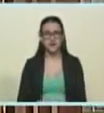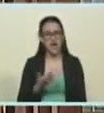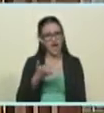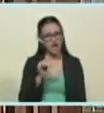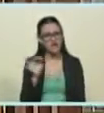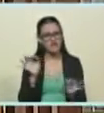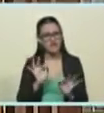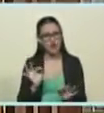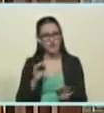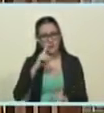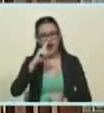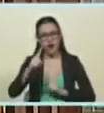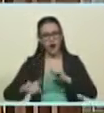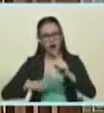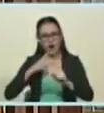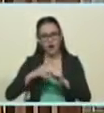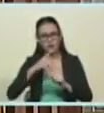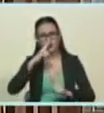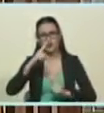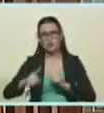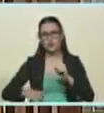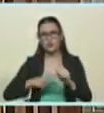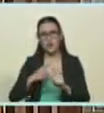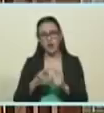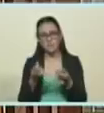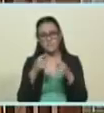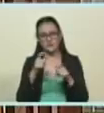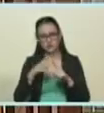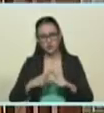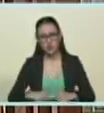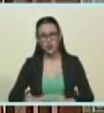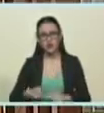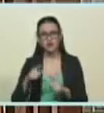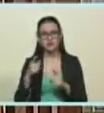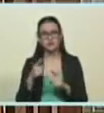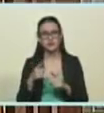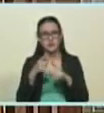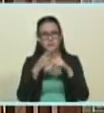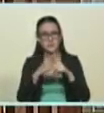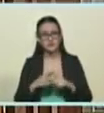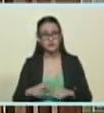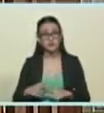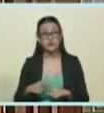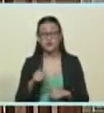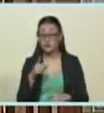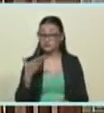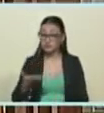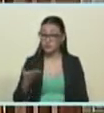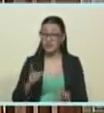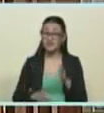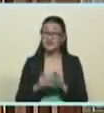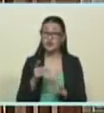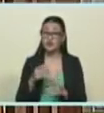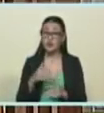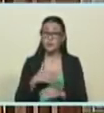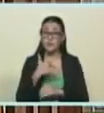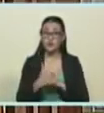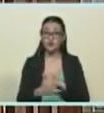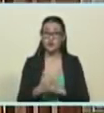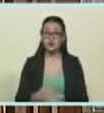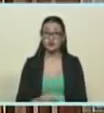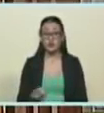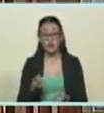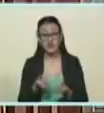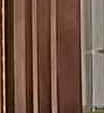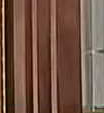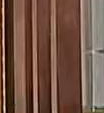mecanismo anual de presupuesto. Ese es un mecanismo muy importante para el desarrollo de proyectos, porque es el dinerito